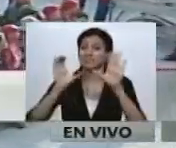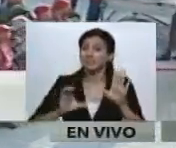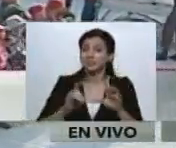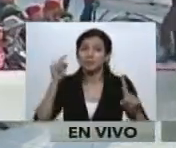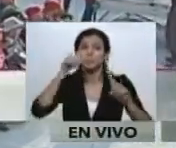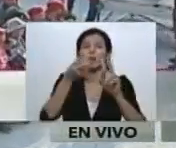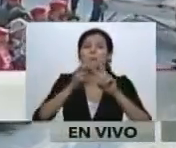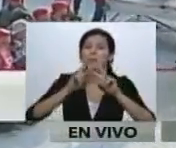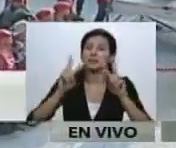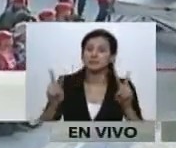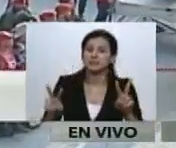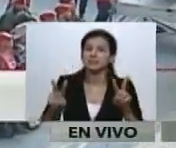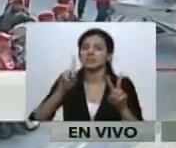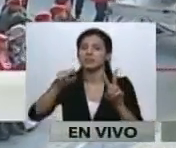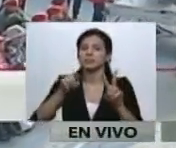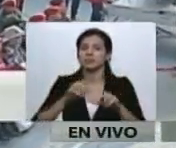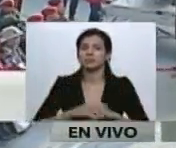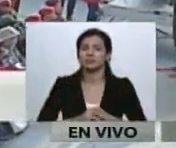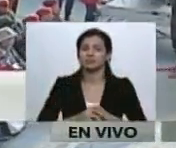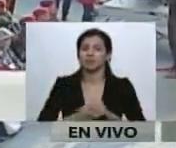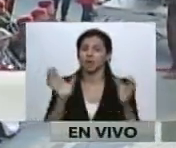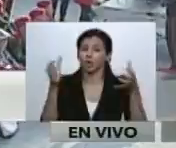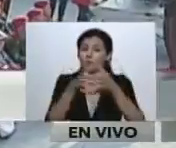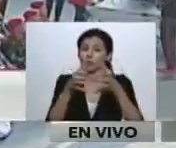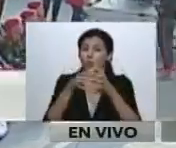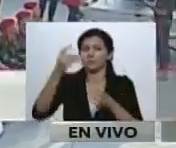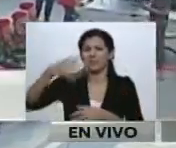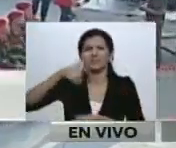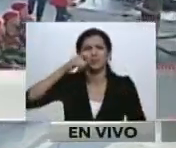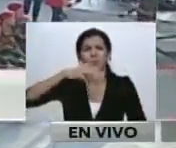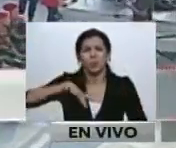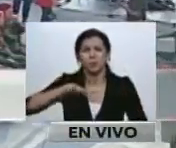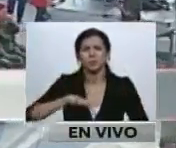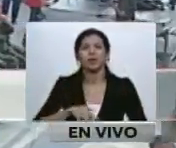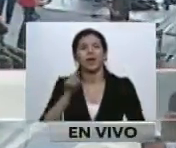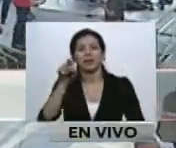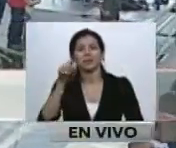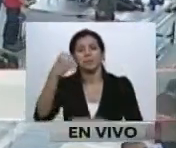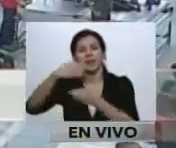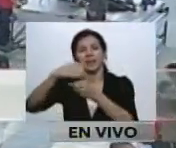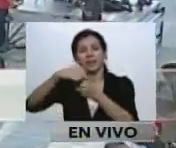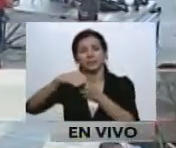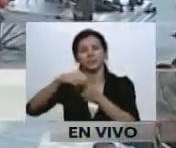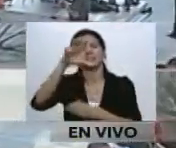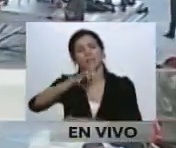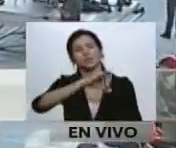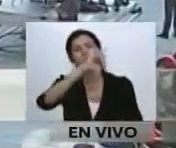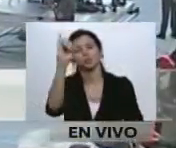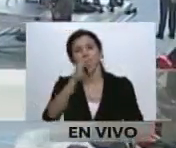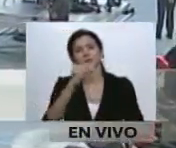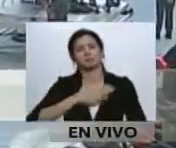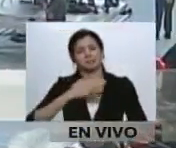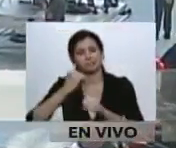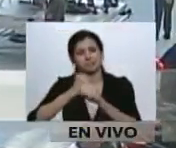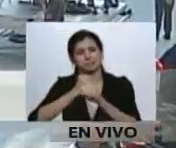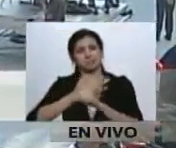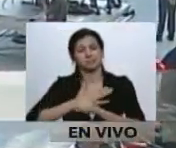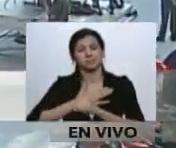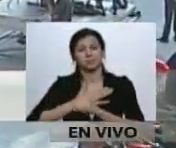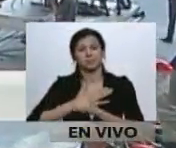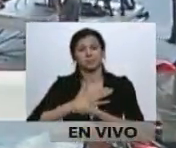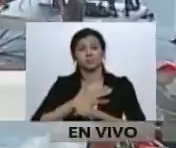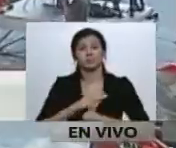paz y el colectivo Derechos del Pueblo en Maracaibo, Estado Zulia.